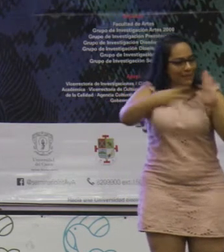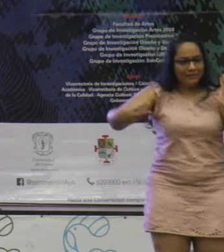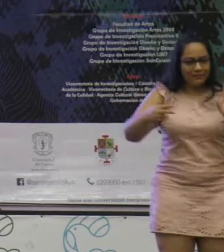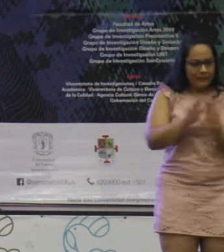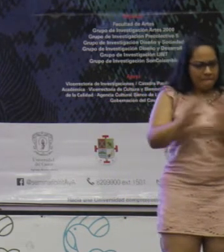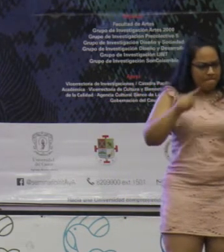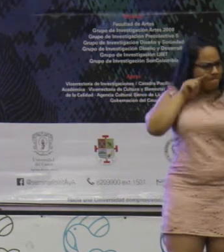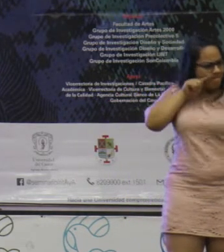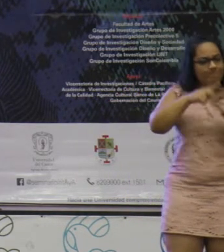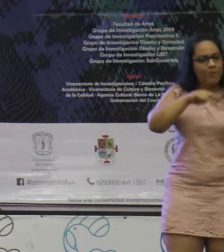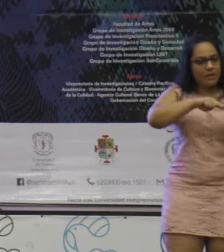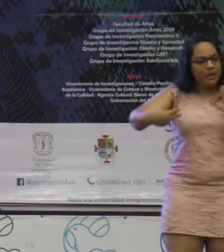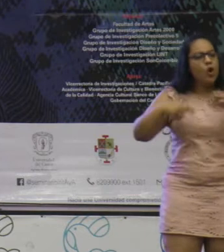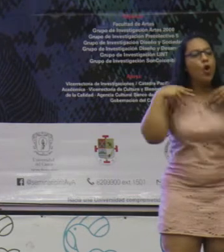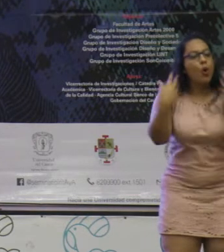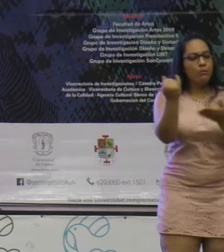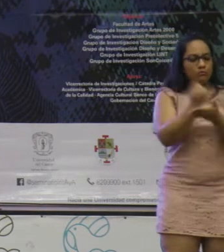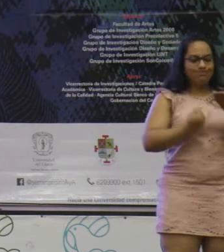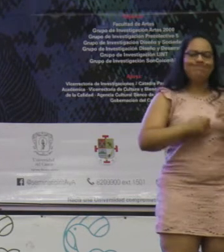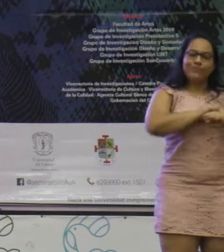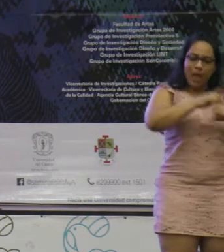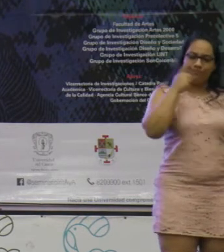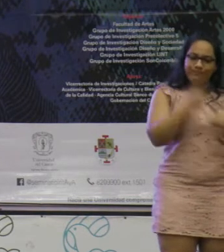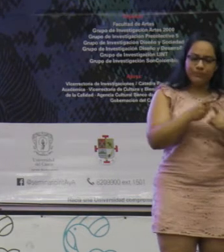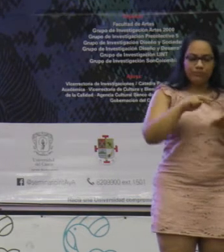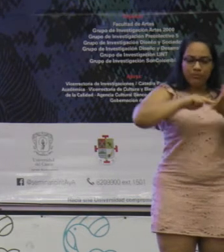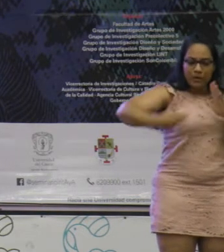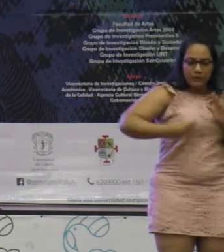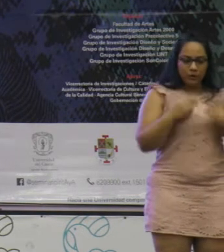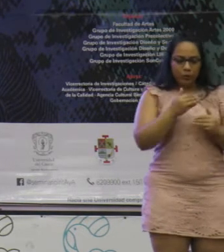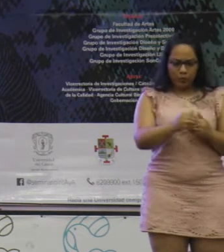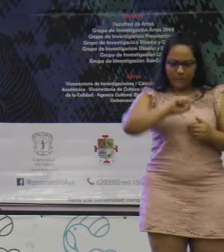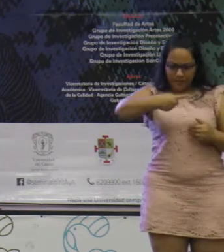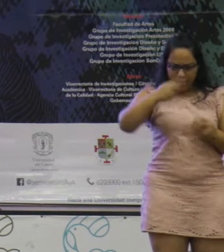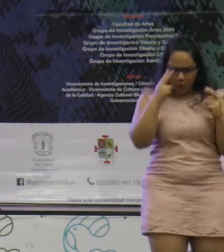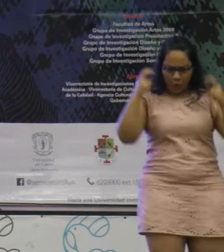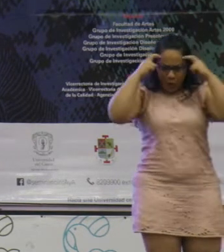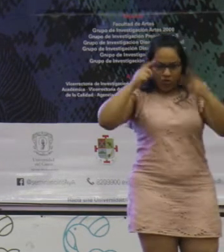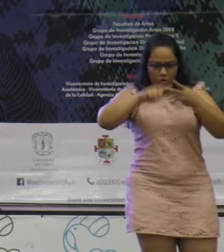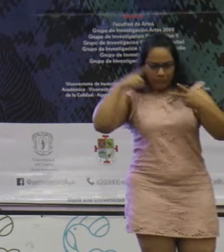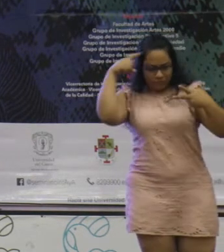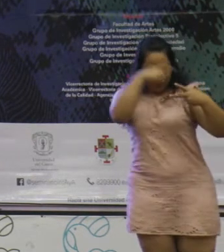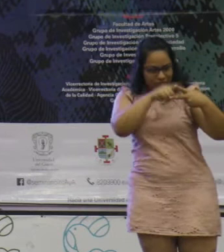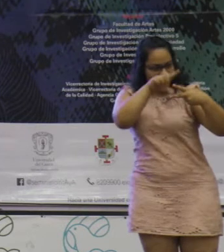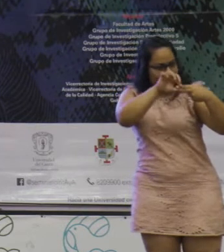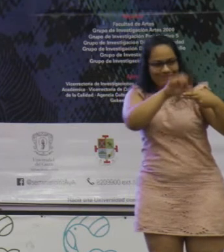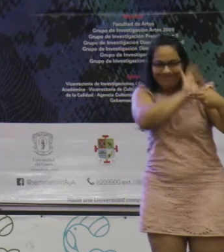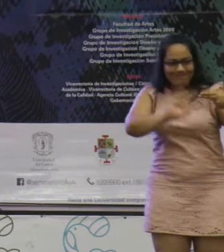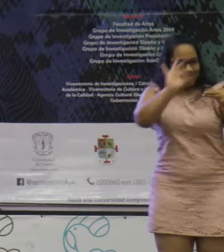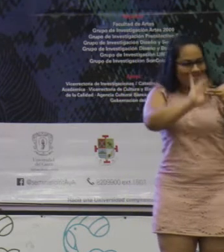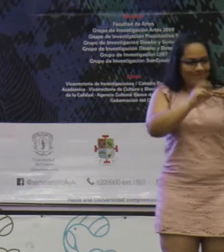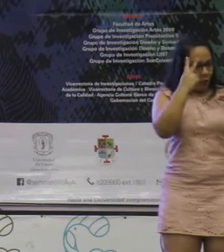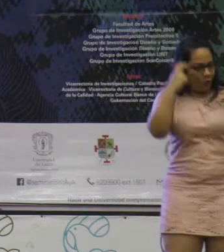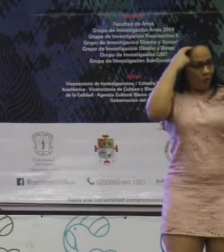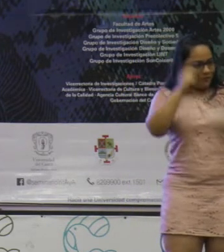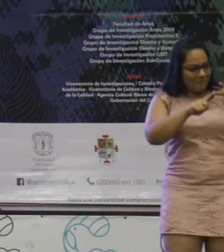sea, nuestra preocupación es desde la técnica, porque creemos que efectivamente la técnica nos lleva, uno, a conocimiento y dos, a la reflexión. Estamos convencidos que no